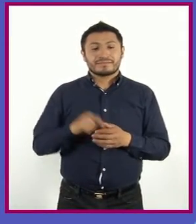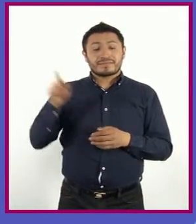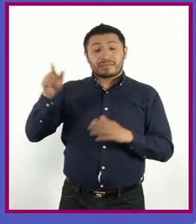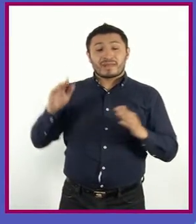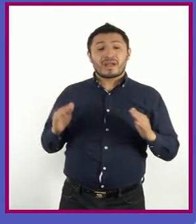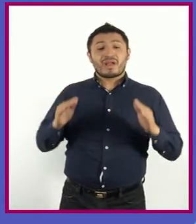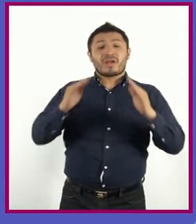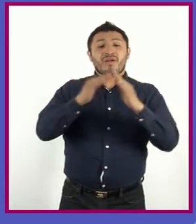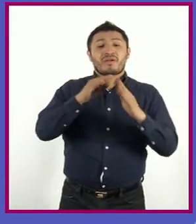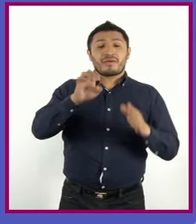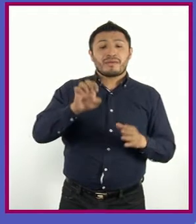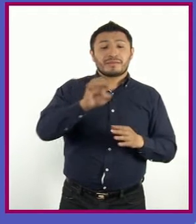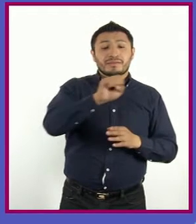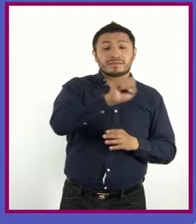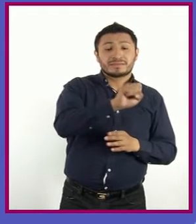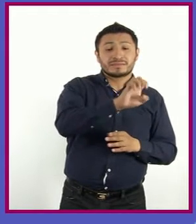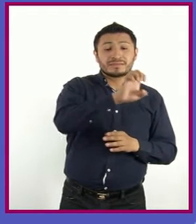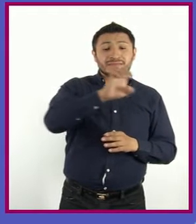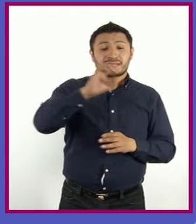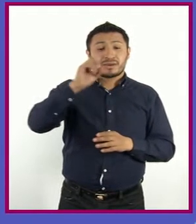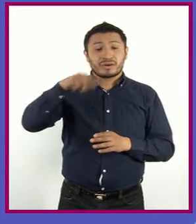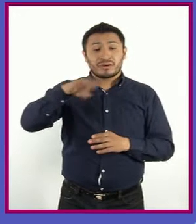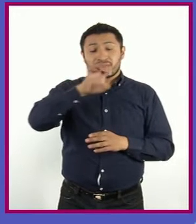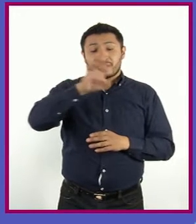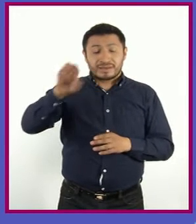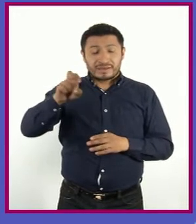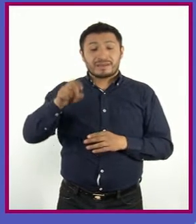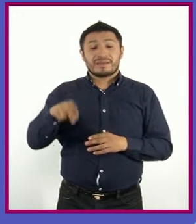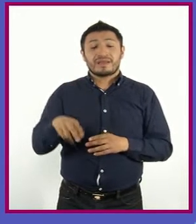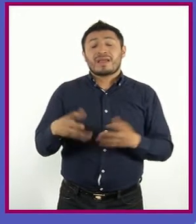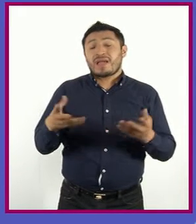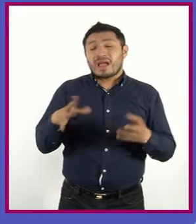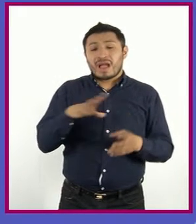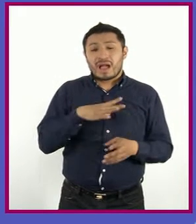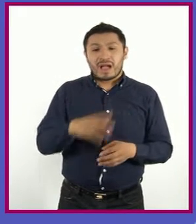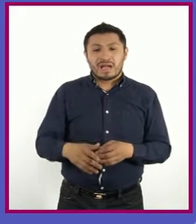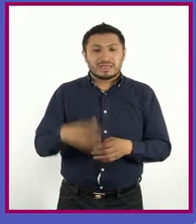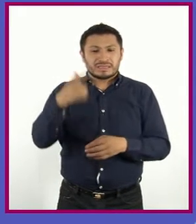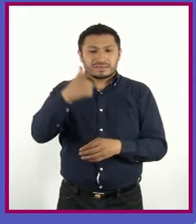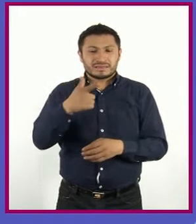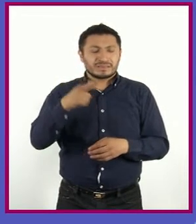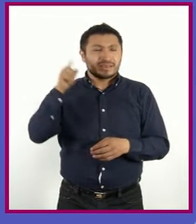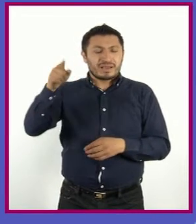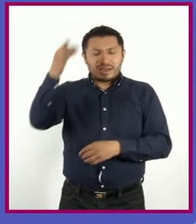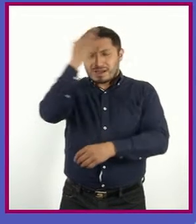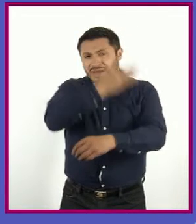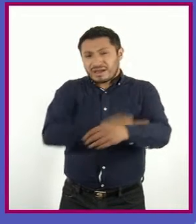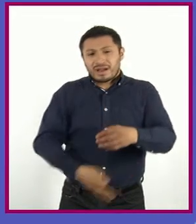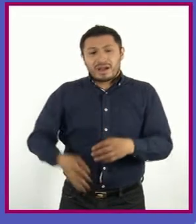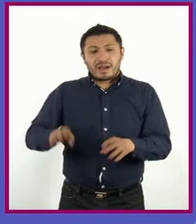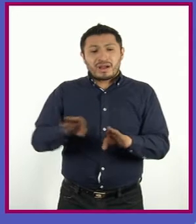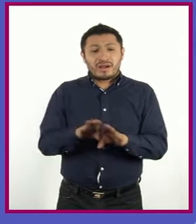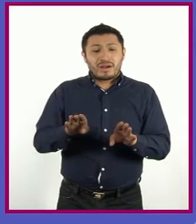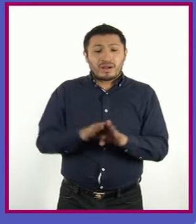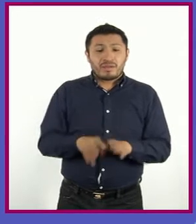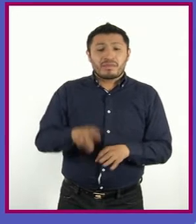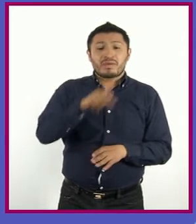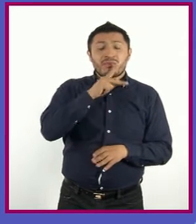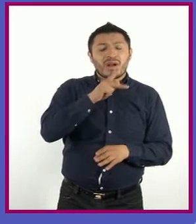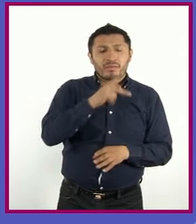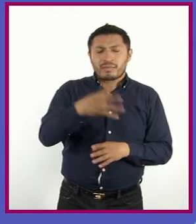Seoní daban las 7 en aquella bochornosa tarde. Papá Lobo despertóse de su sueño